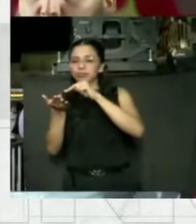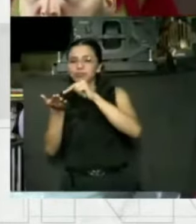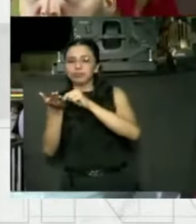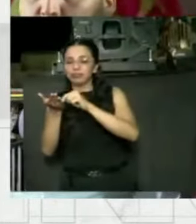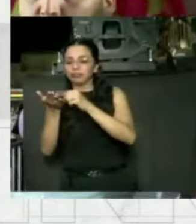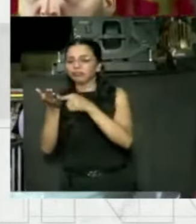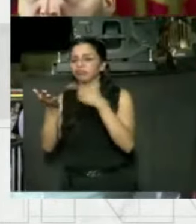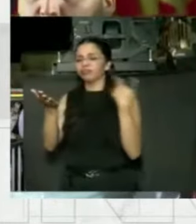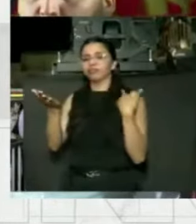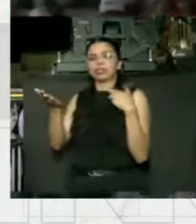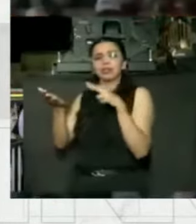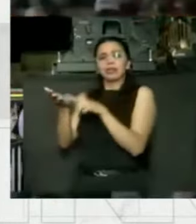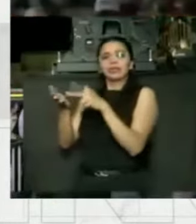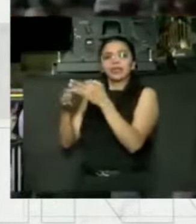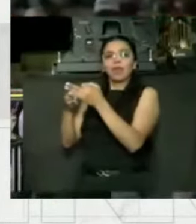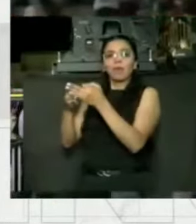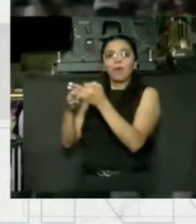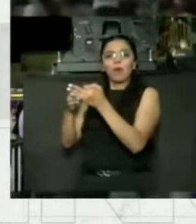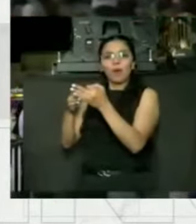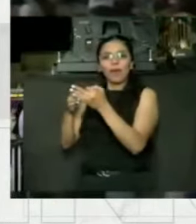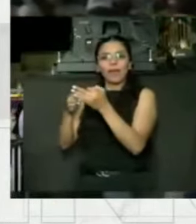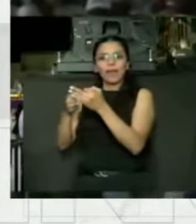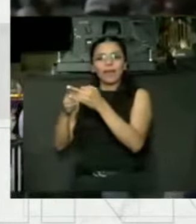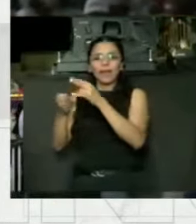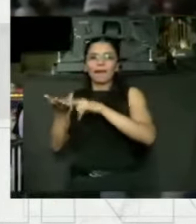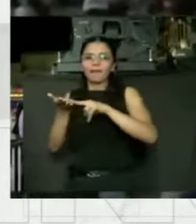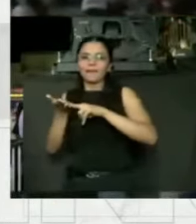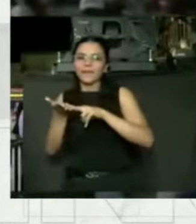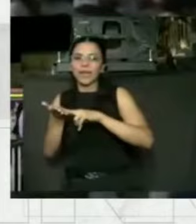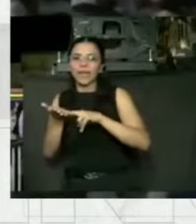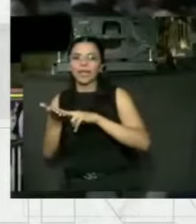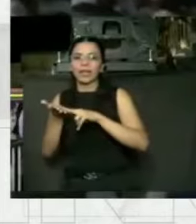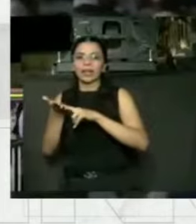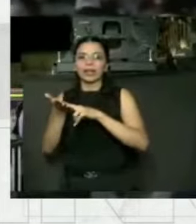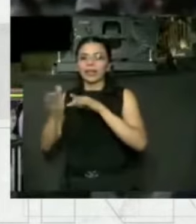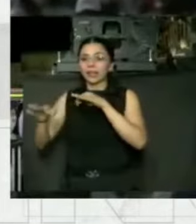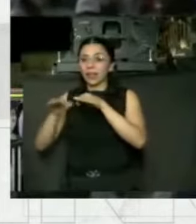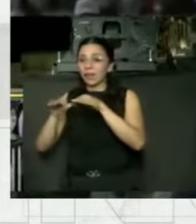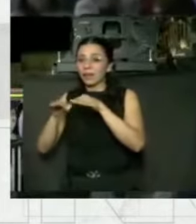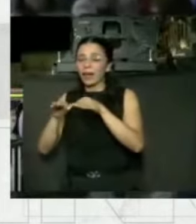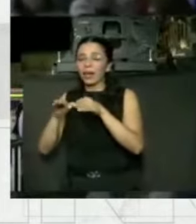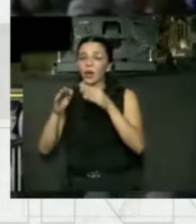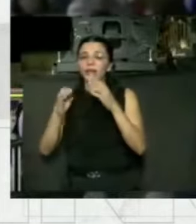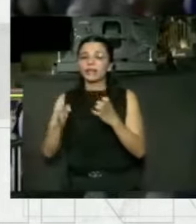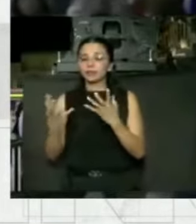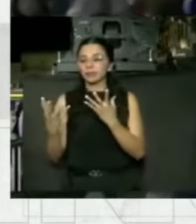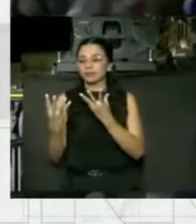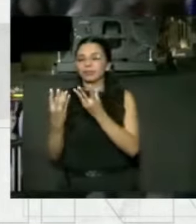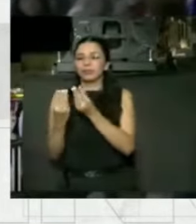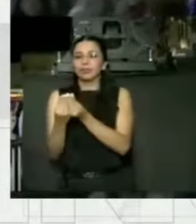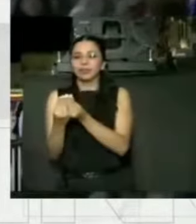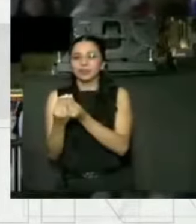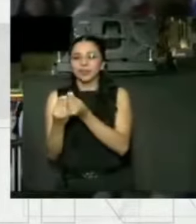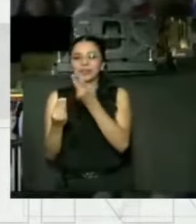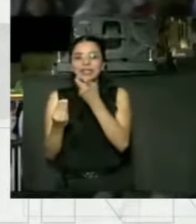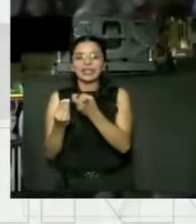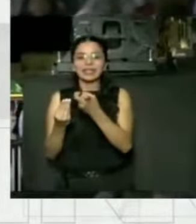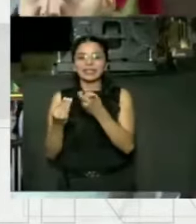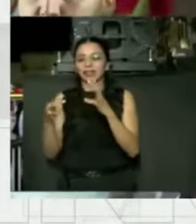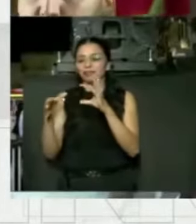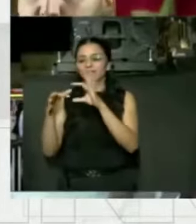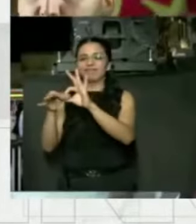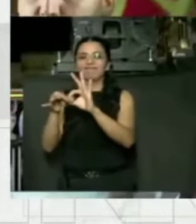representan Morena, el Partido Verde, el Partido del Trabajo, que estamos juntos en esta